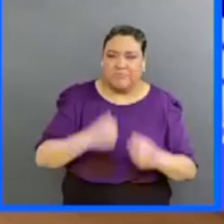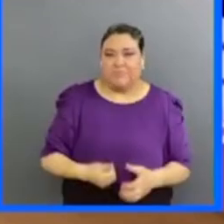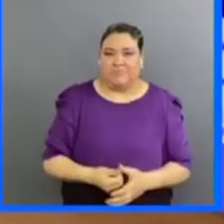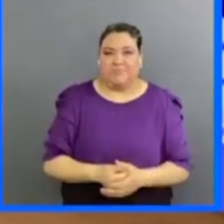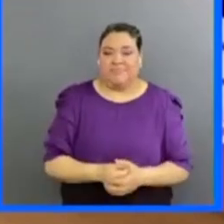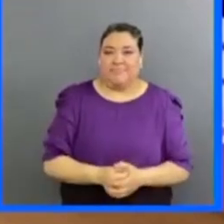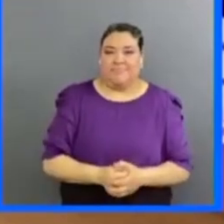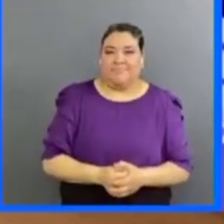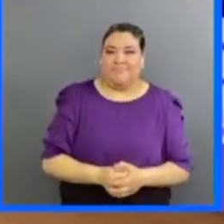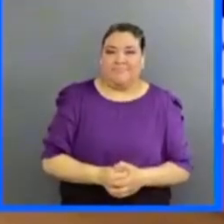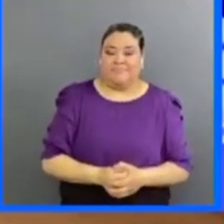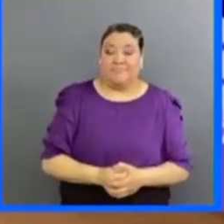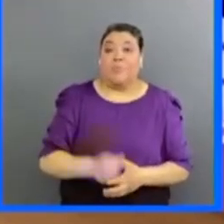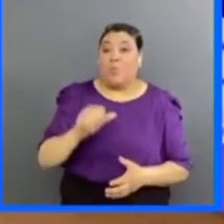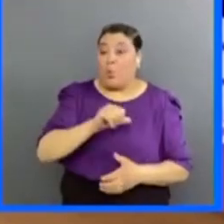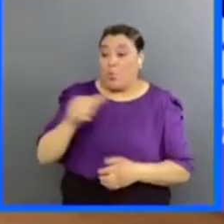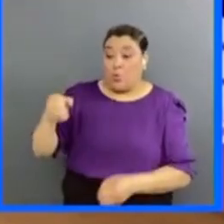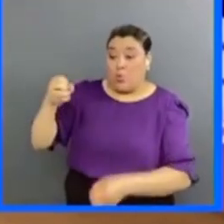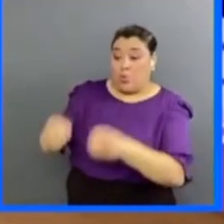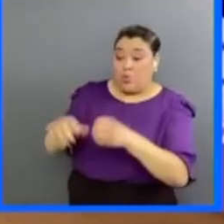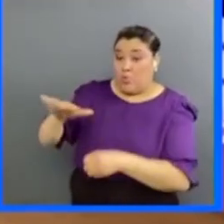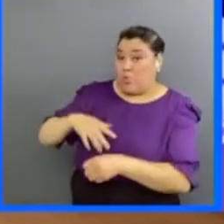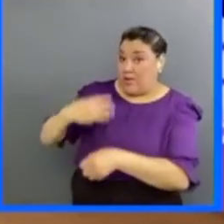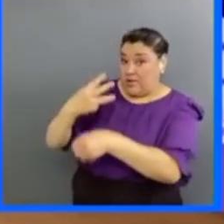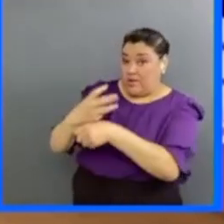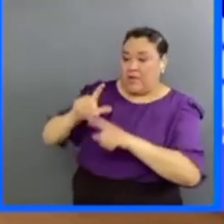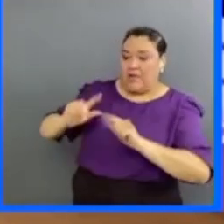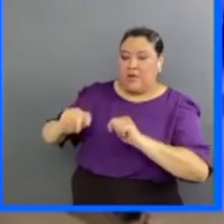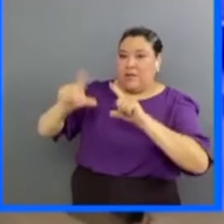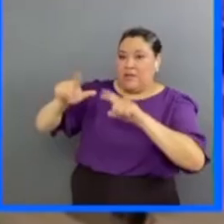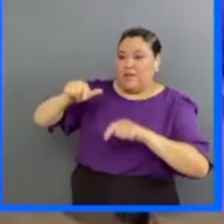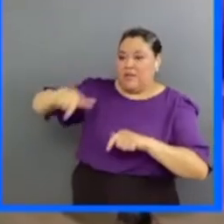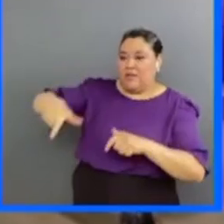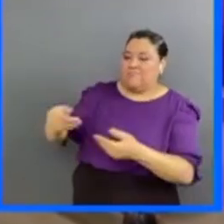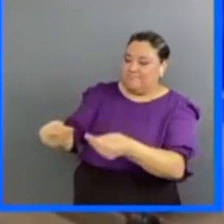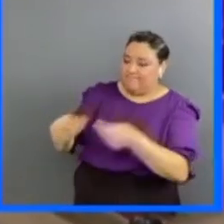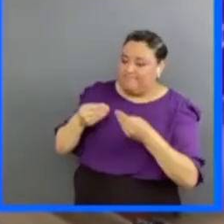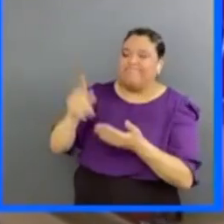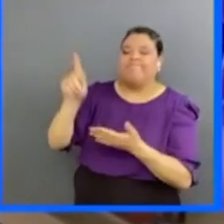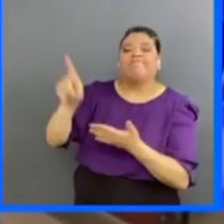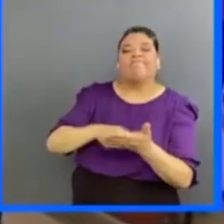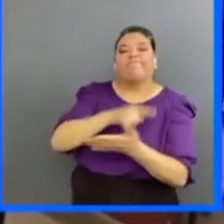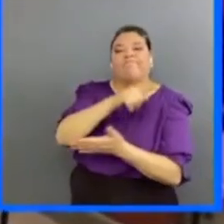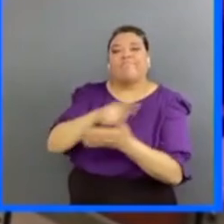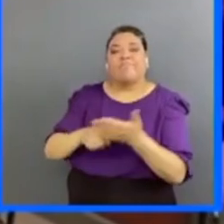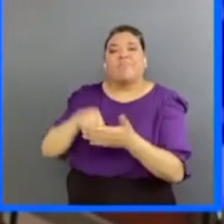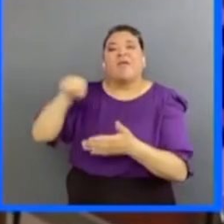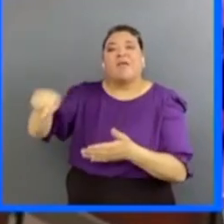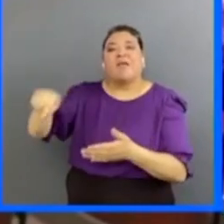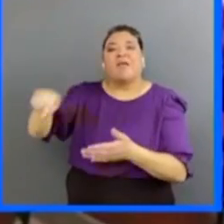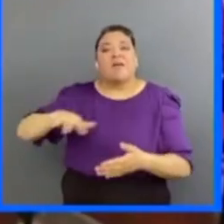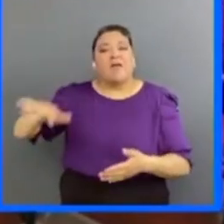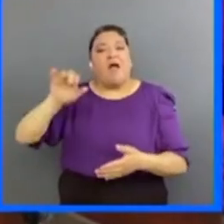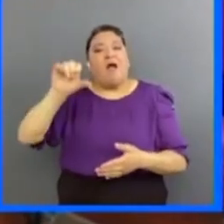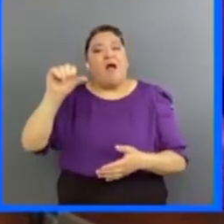En tanto, el Juzgado Tercero de Distrito en Tlaxcala desechó un amparo interpuesto por habitantes de la colonia agrícola Zaragoza, esto al norte